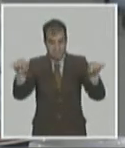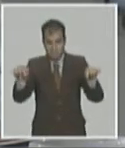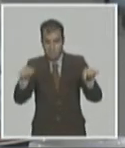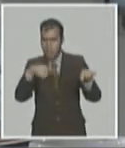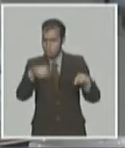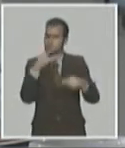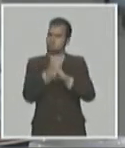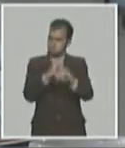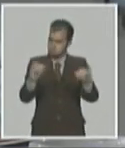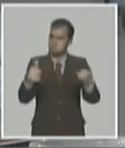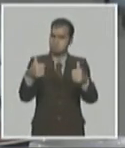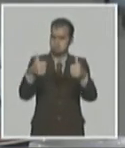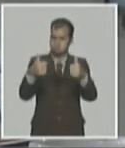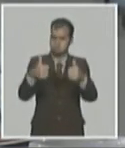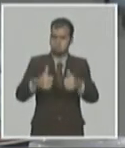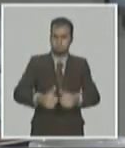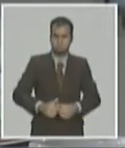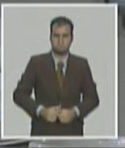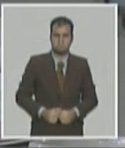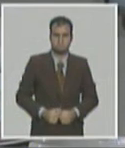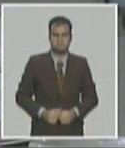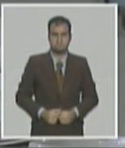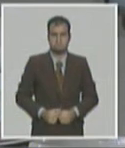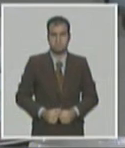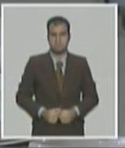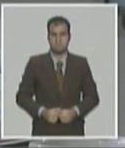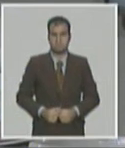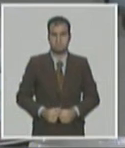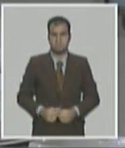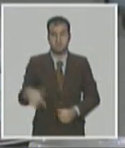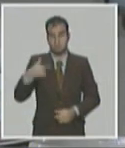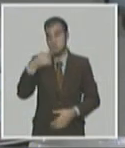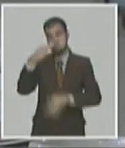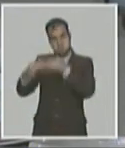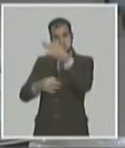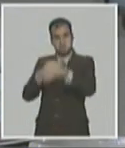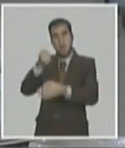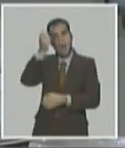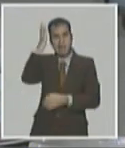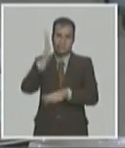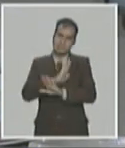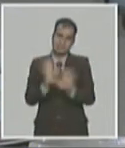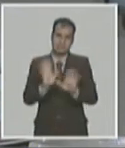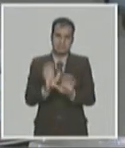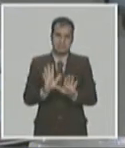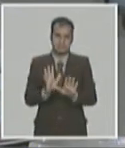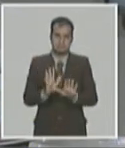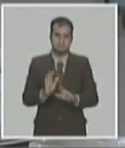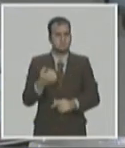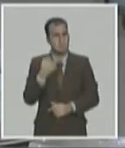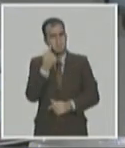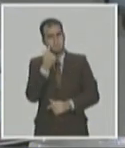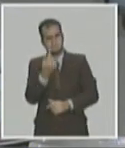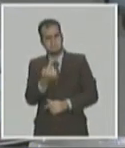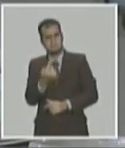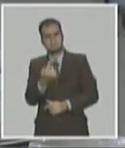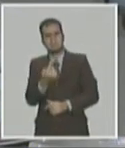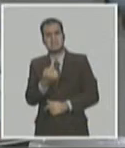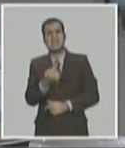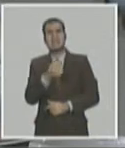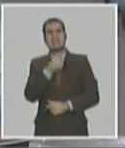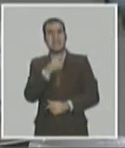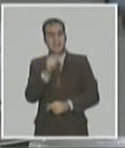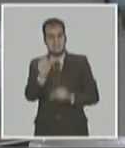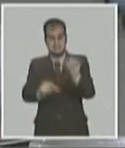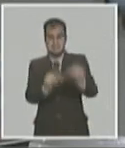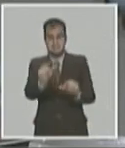información, y yo incluso se lo comentaba al primer secretario, que habíamos constatado que no se estaba esperando indicaciones, que era